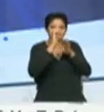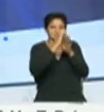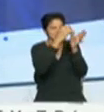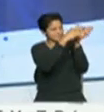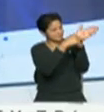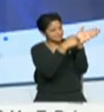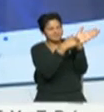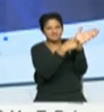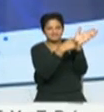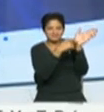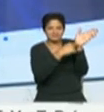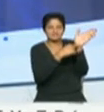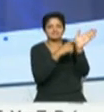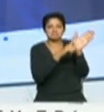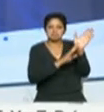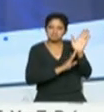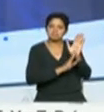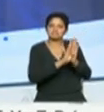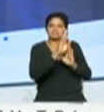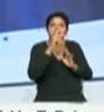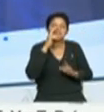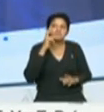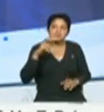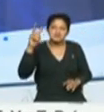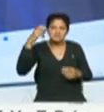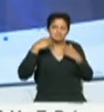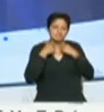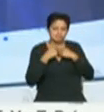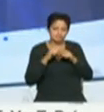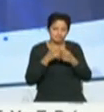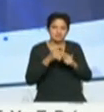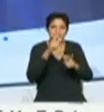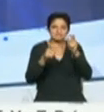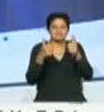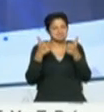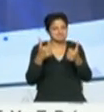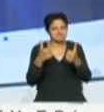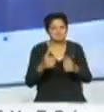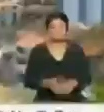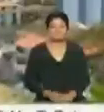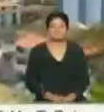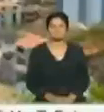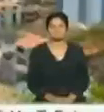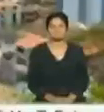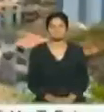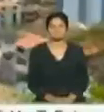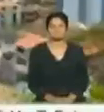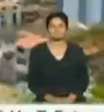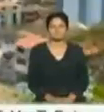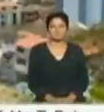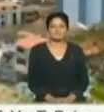últimos años ha estado marcado por el turismo, las artesanías y su gente amable.